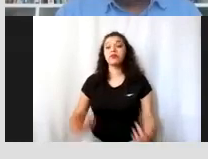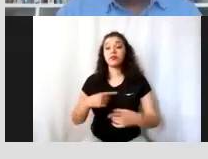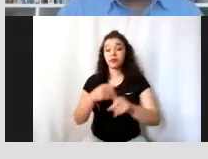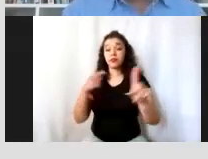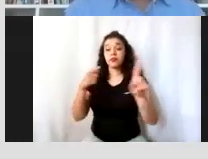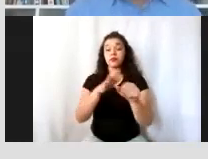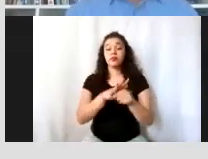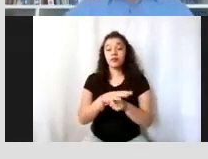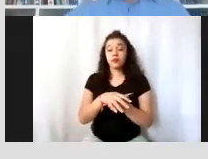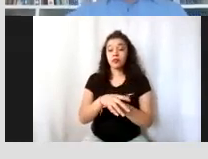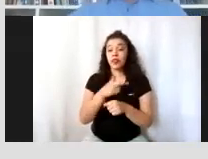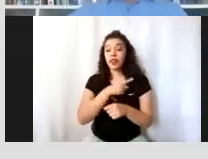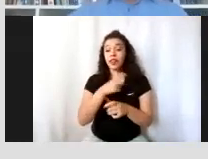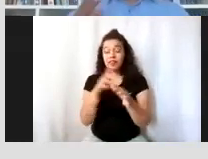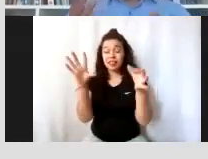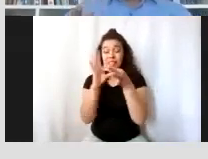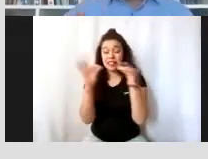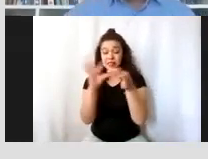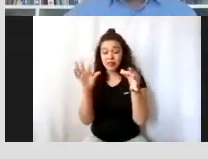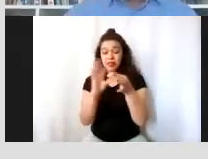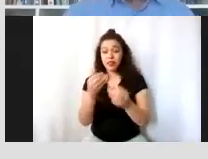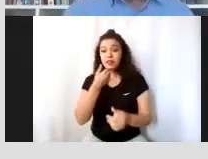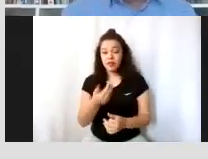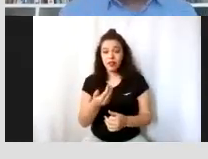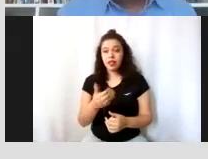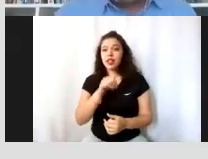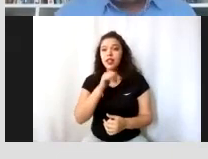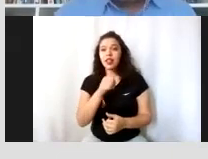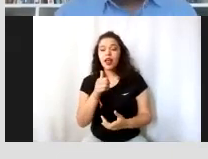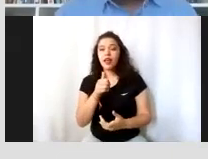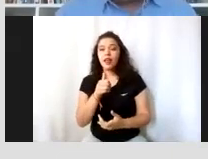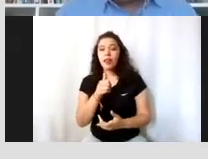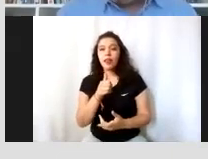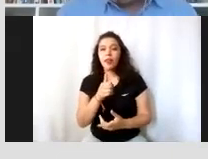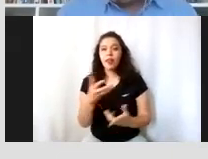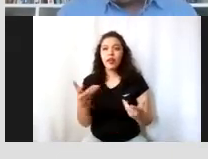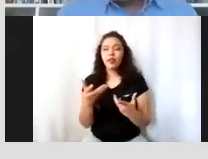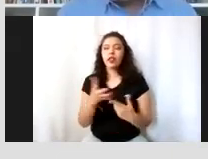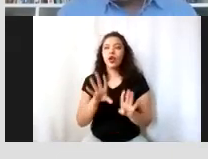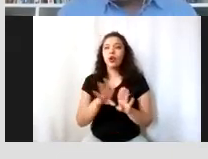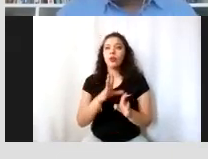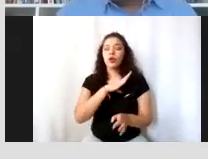ser específicas y evitar, en la medida de lo posible, que sean genéricas.